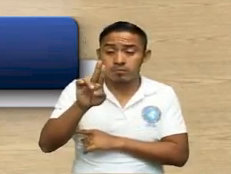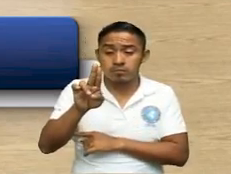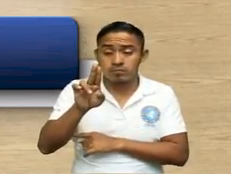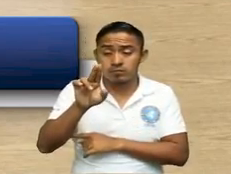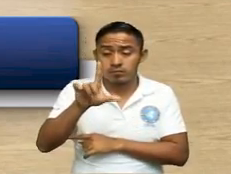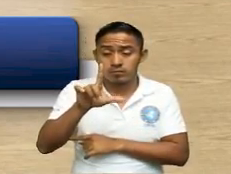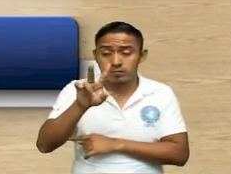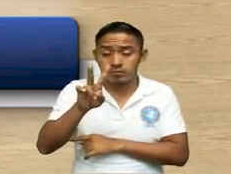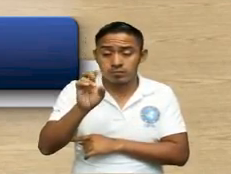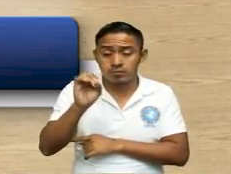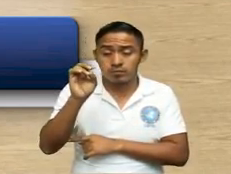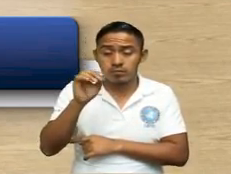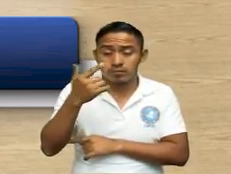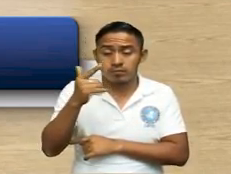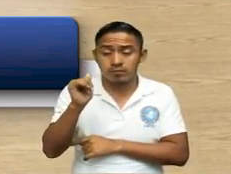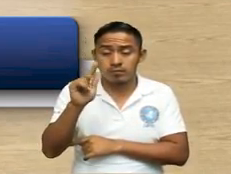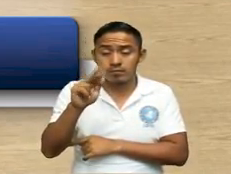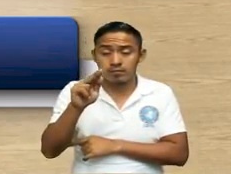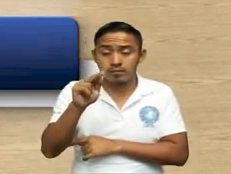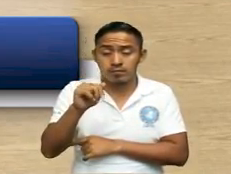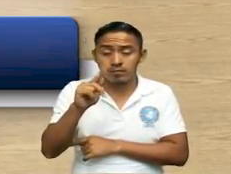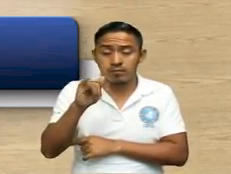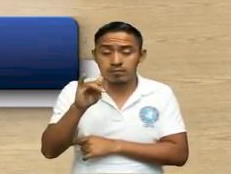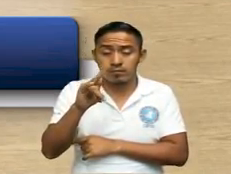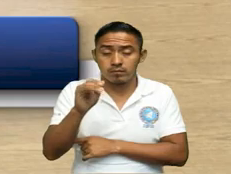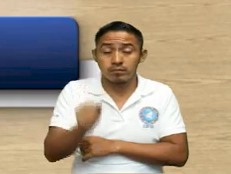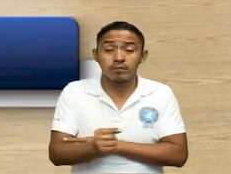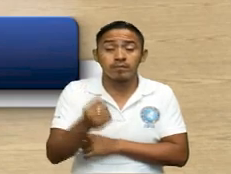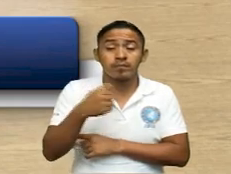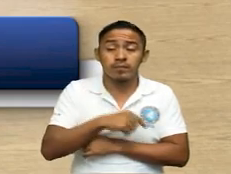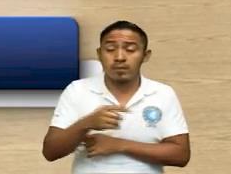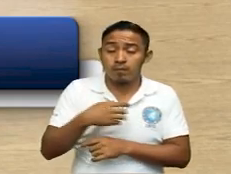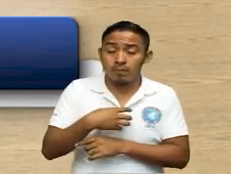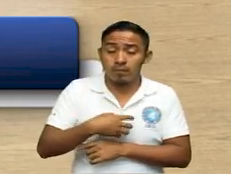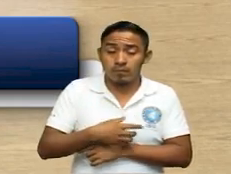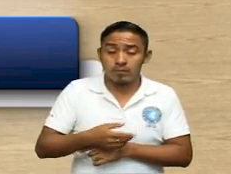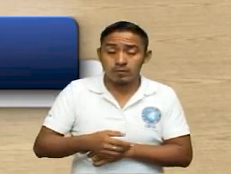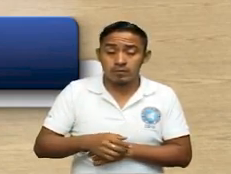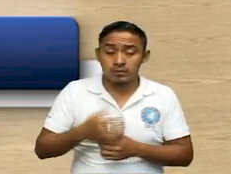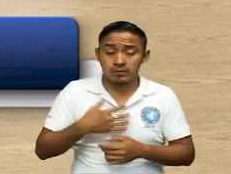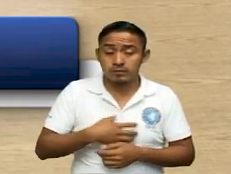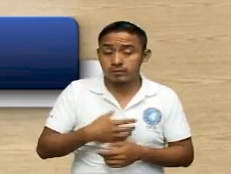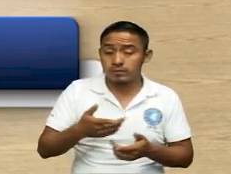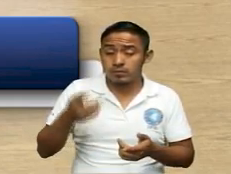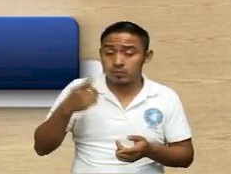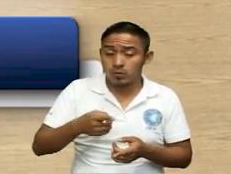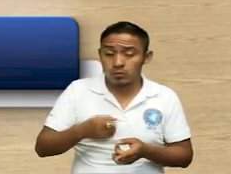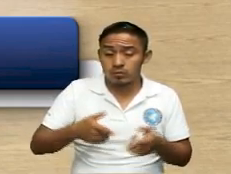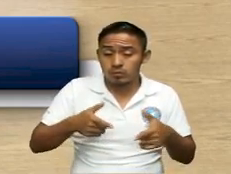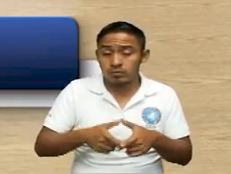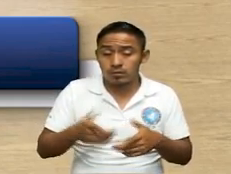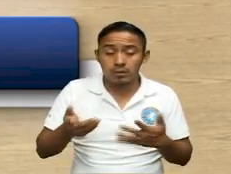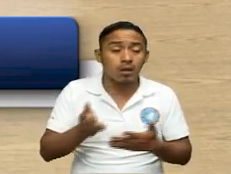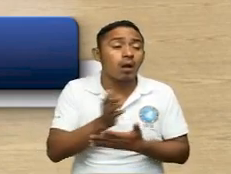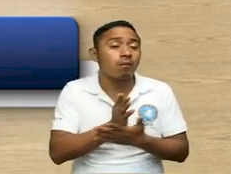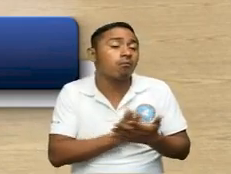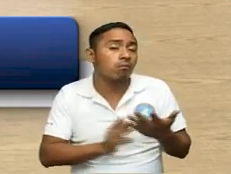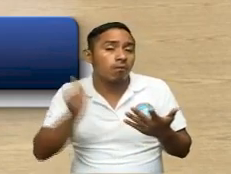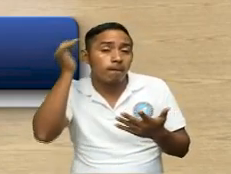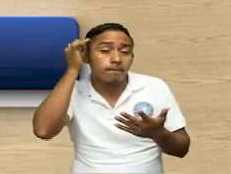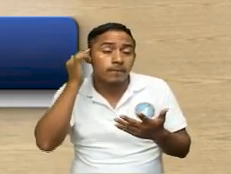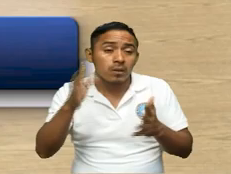Vulvovaginitis. Entonces, acá entre la candidiasis, en la candidiasis en los genitales, es un tema todavía ahí, algunos la consideran como una